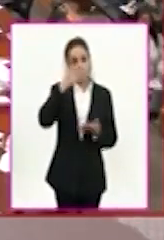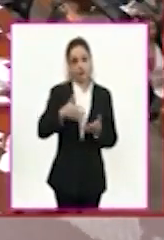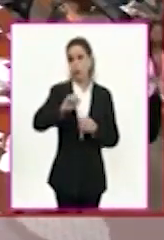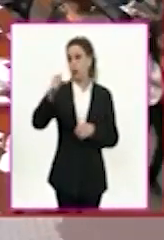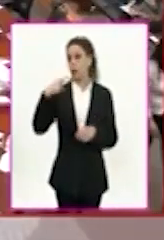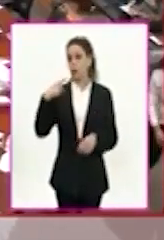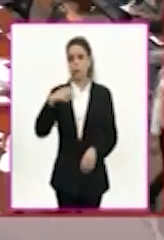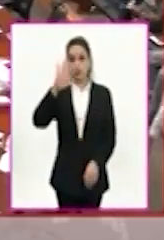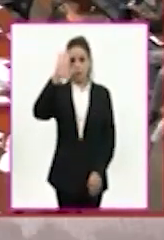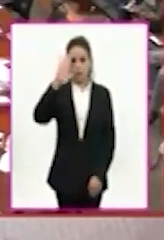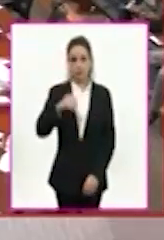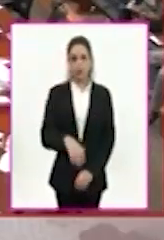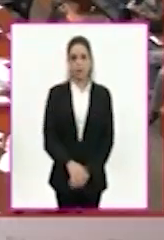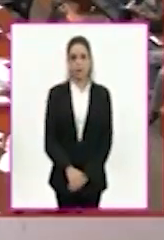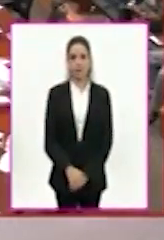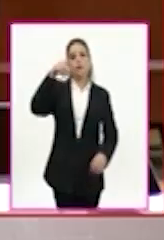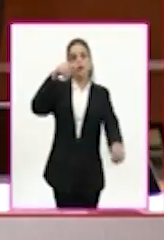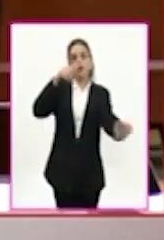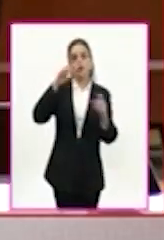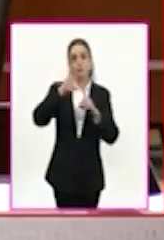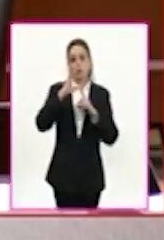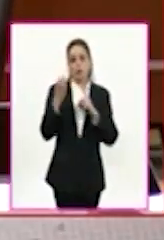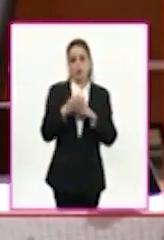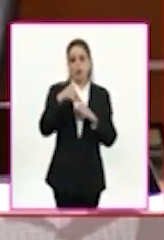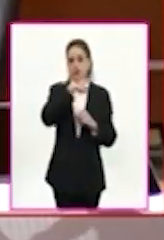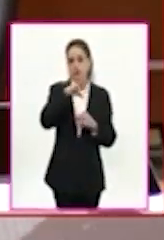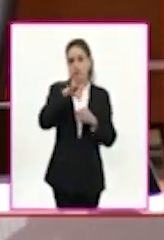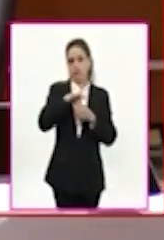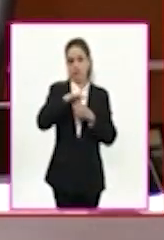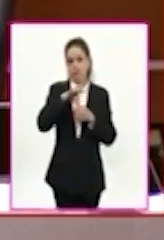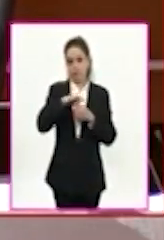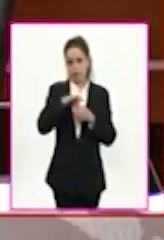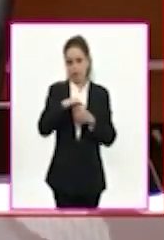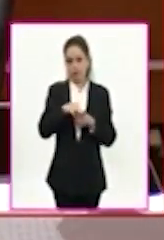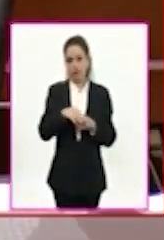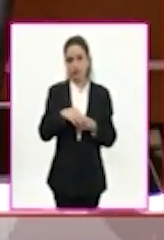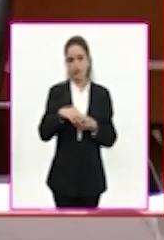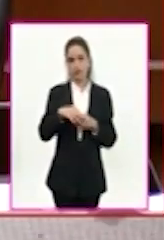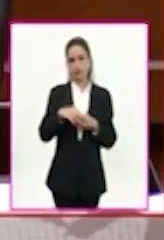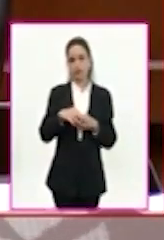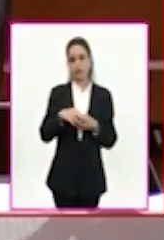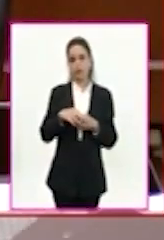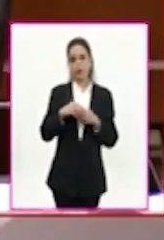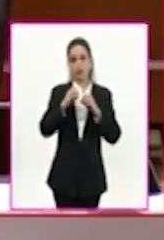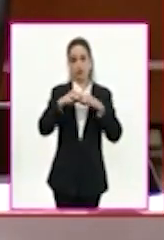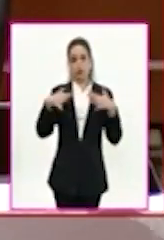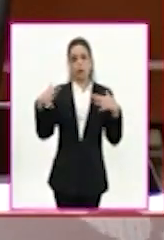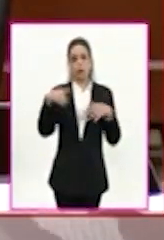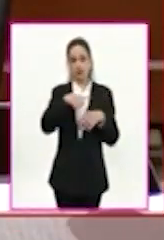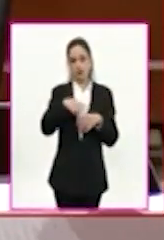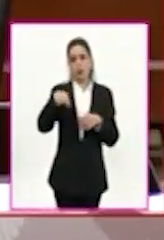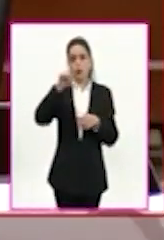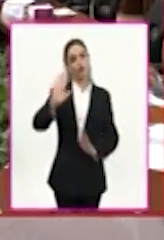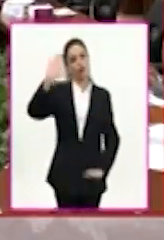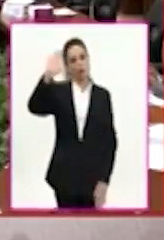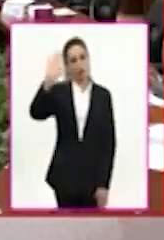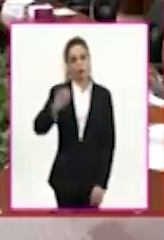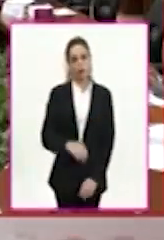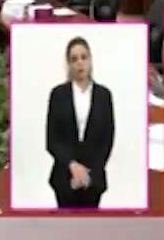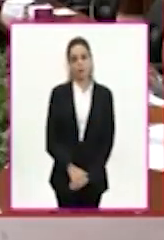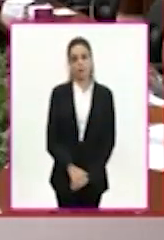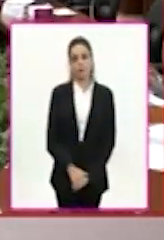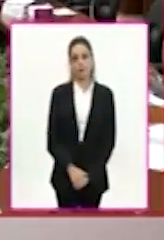los partidos políticos. Por ejemplo, el PAN tendrá alrededor de 900, no, 908 mil millones de pesos,